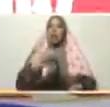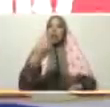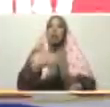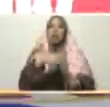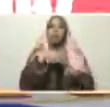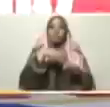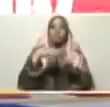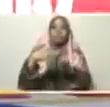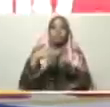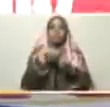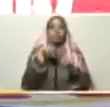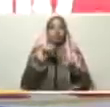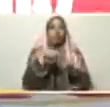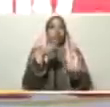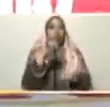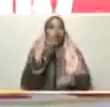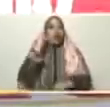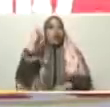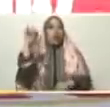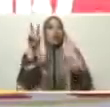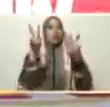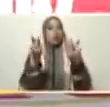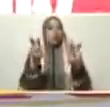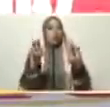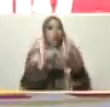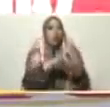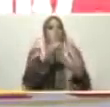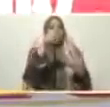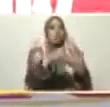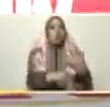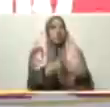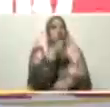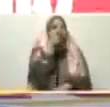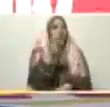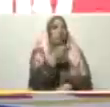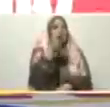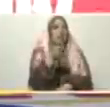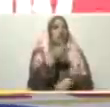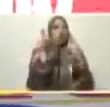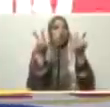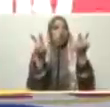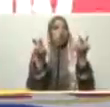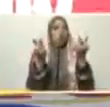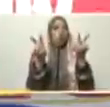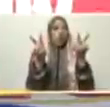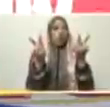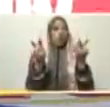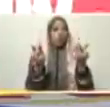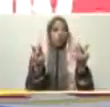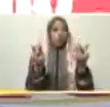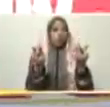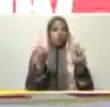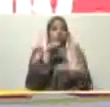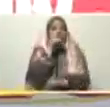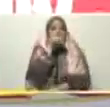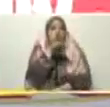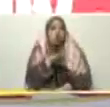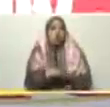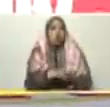a la certeza que tenemos de nuestro proyecto político del proyecto histórico